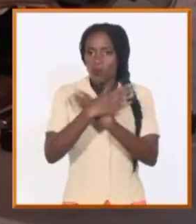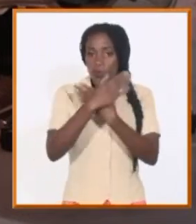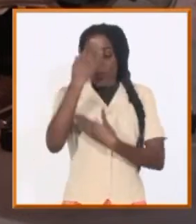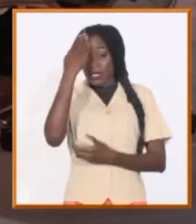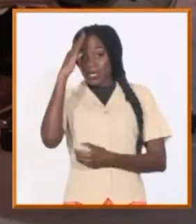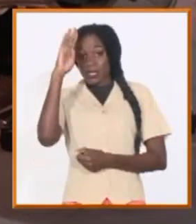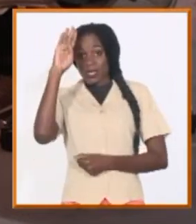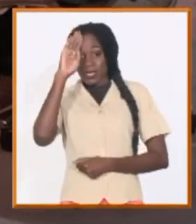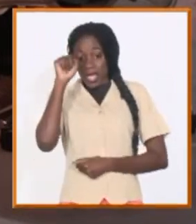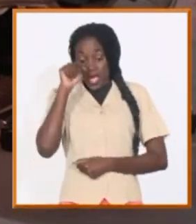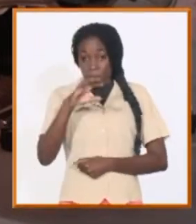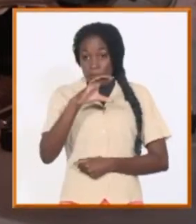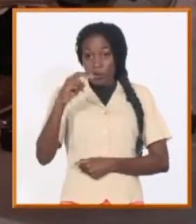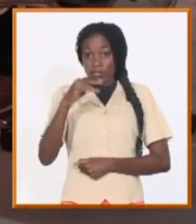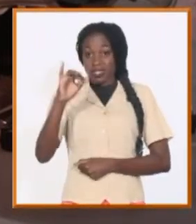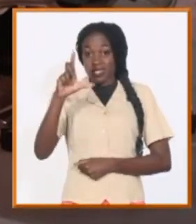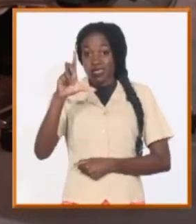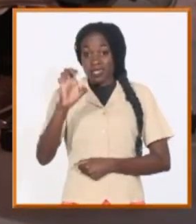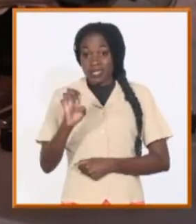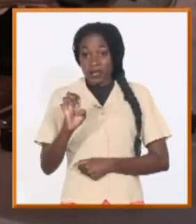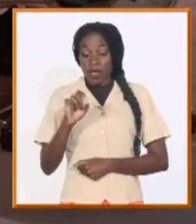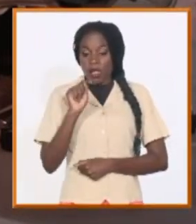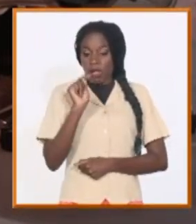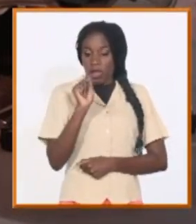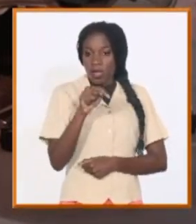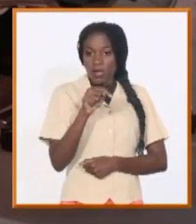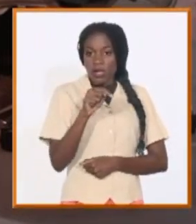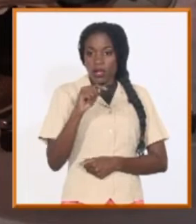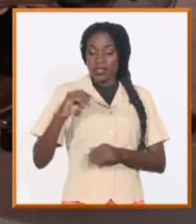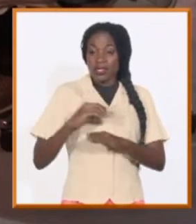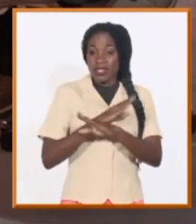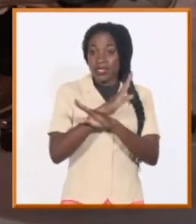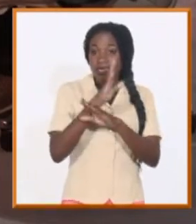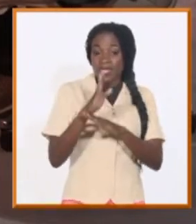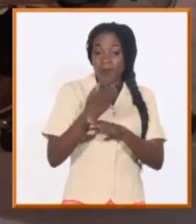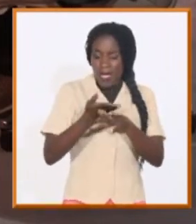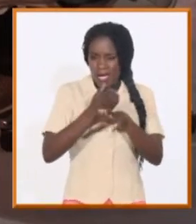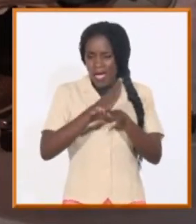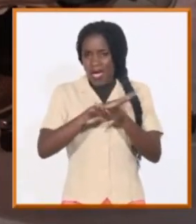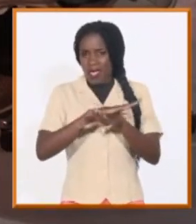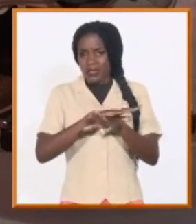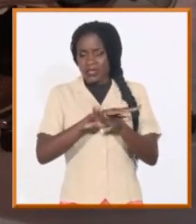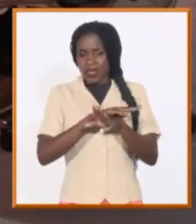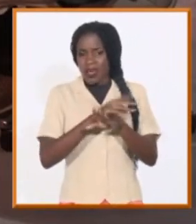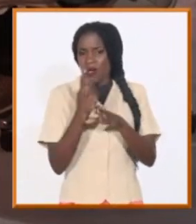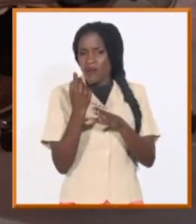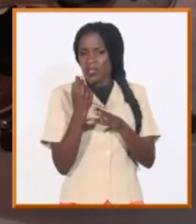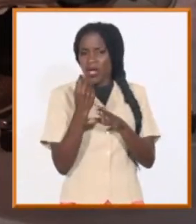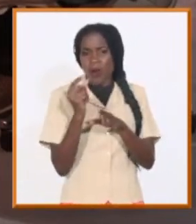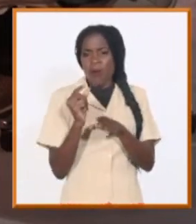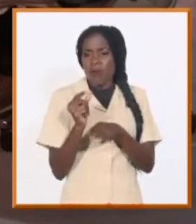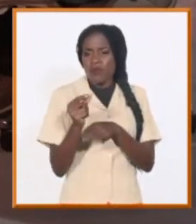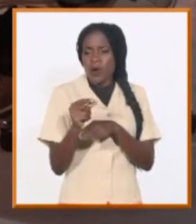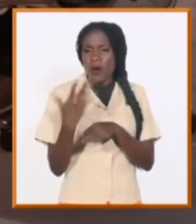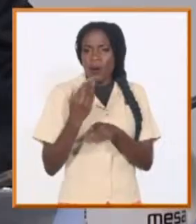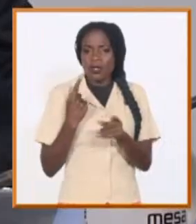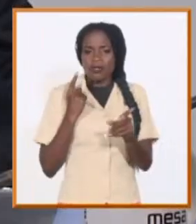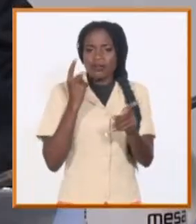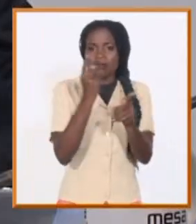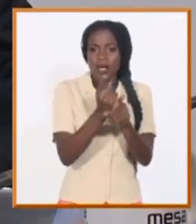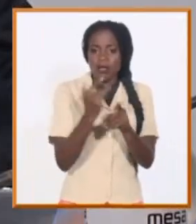Cuba en Chile, con días de antelación previo a la llegada de la delegación cubana,